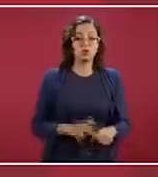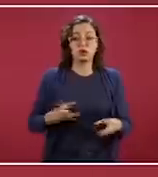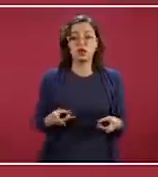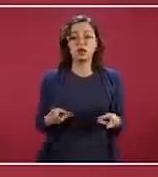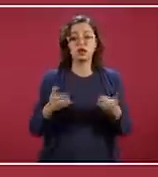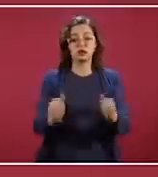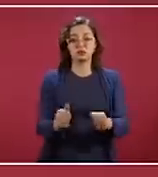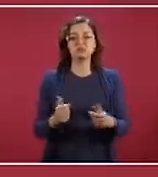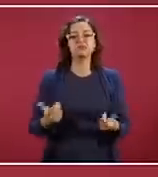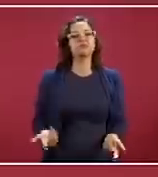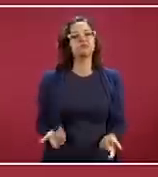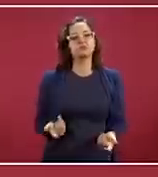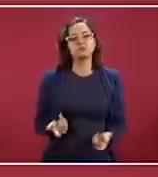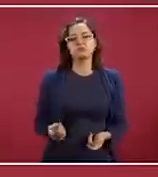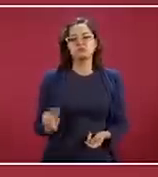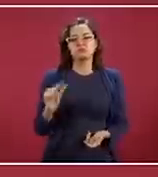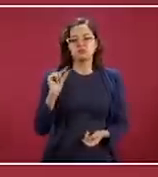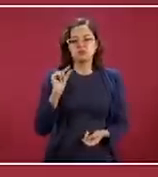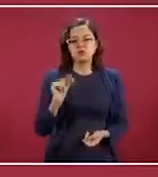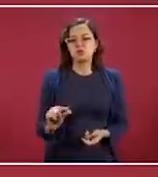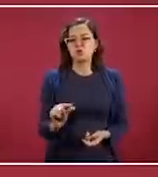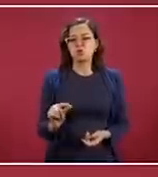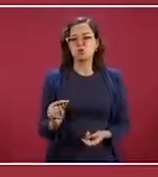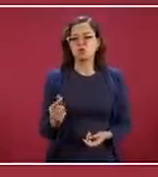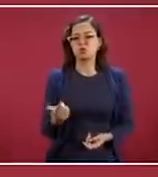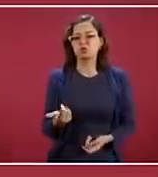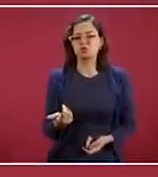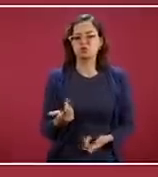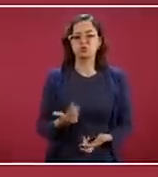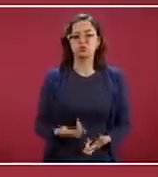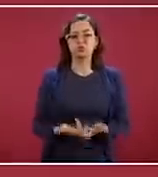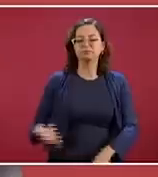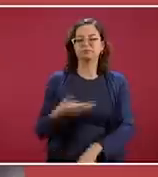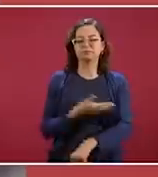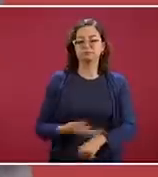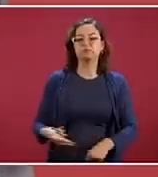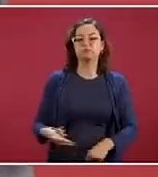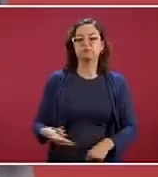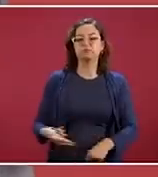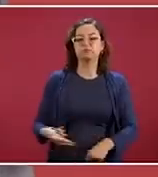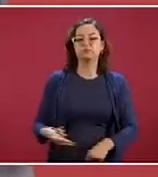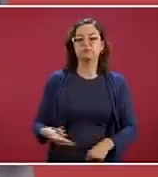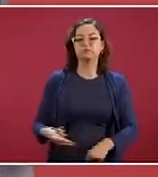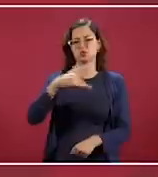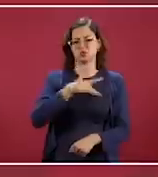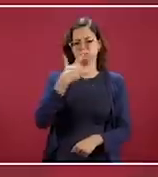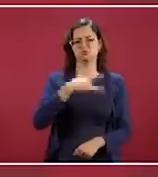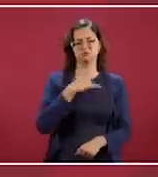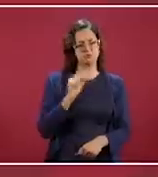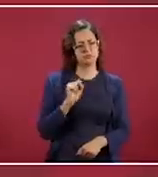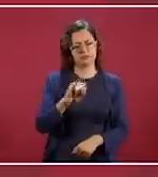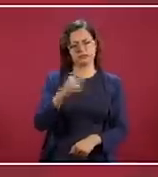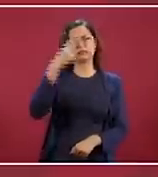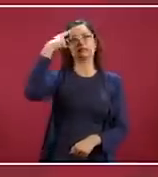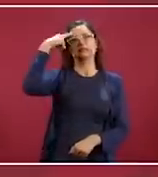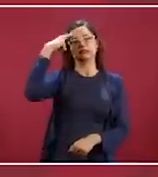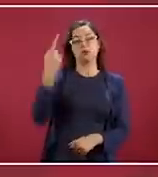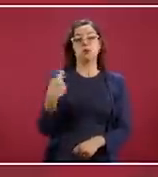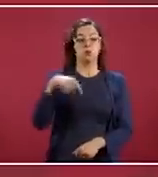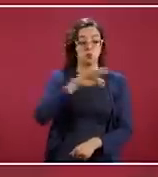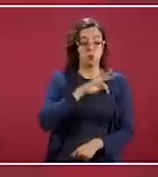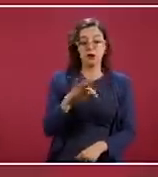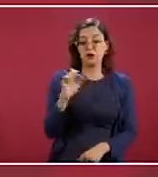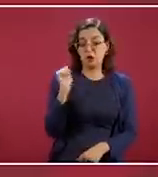es muy poquito lo que pueden utilizar para los clientes, de que en lo que podamos